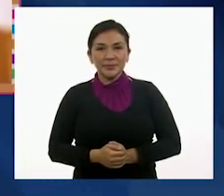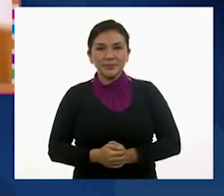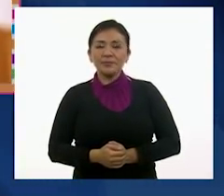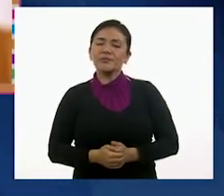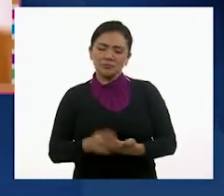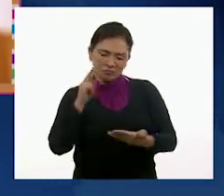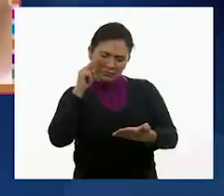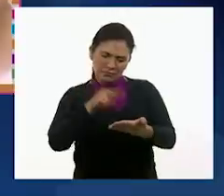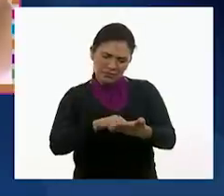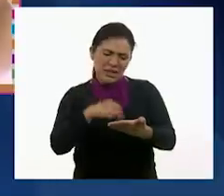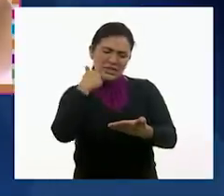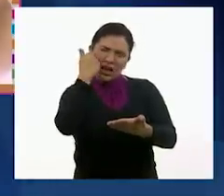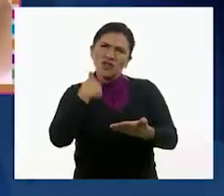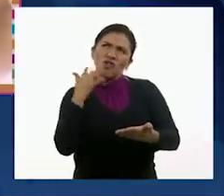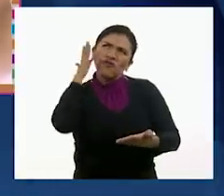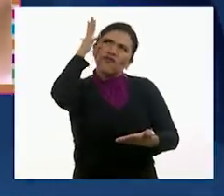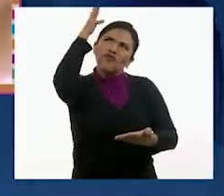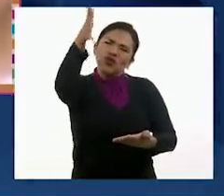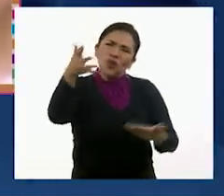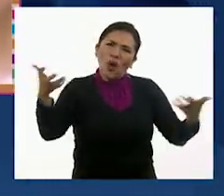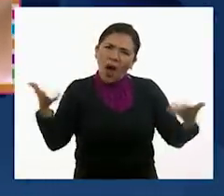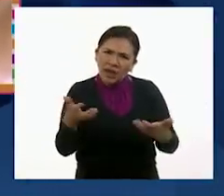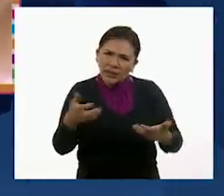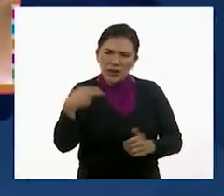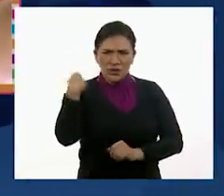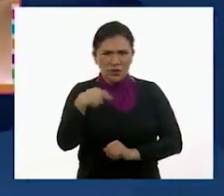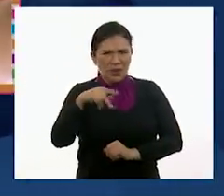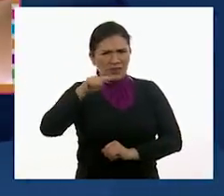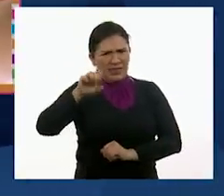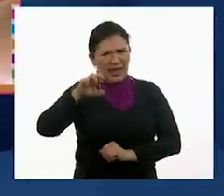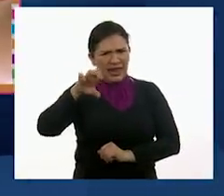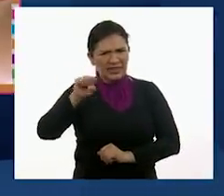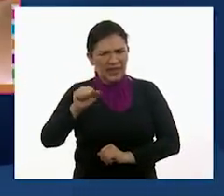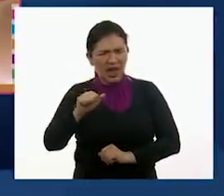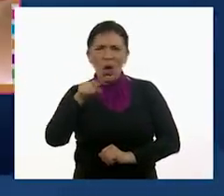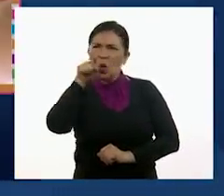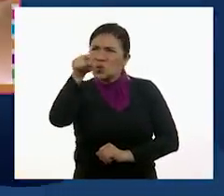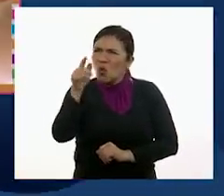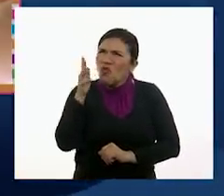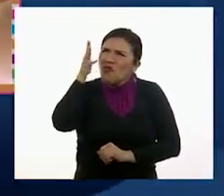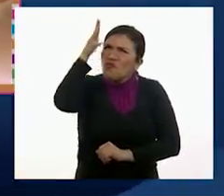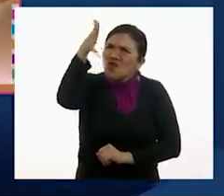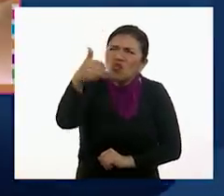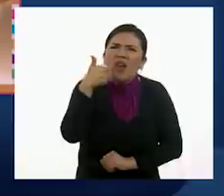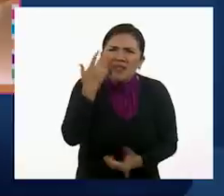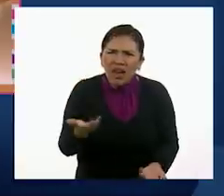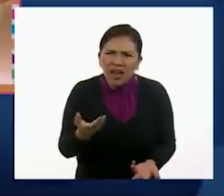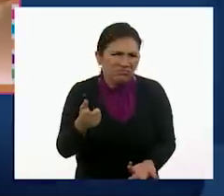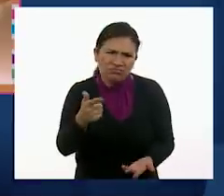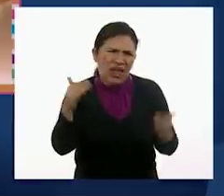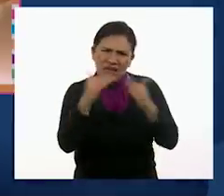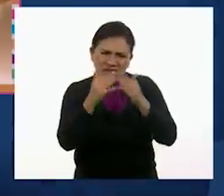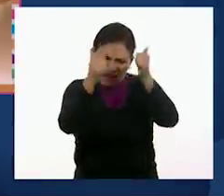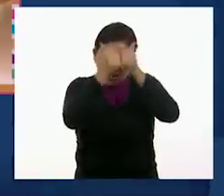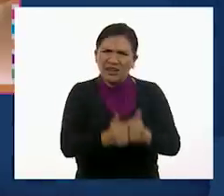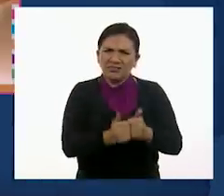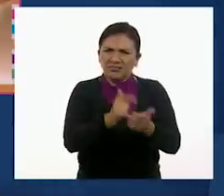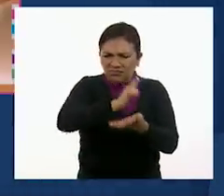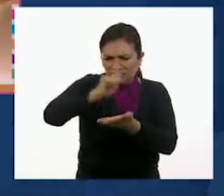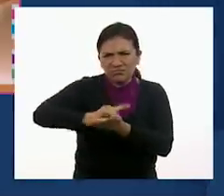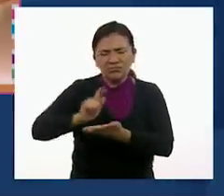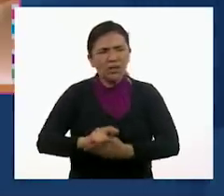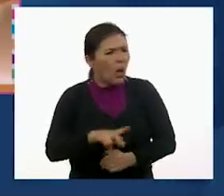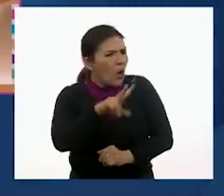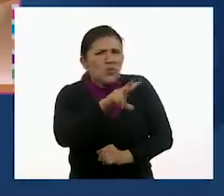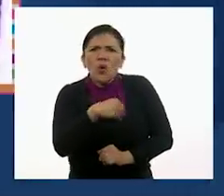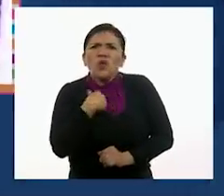Lo que quiero ser de grande por Teresa Gorospe. ¿Cómo que qué quiero ser de grande? Pues ama de casa, ¿no? No, pa. Yo quiero trabajar